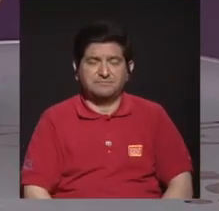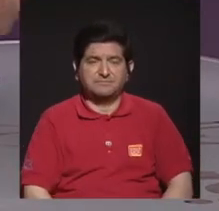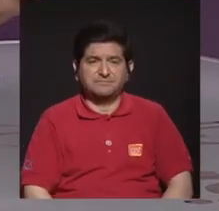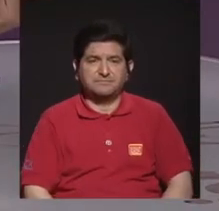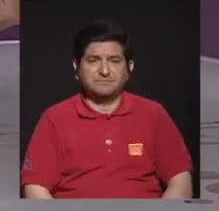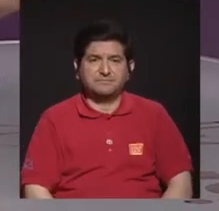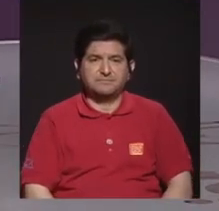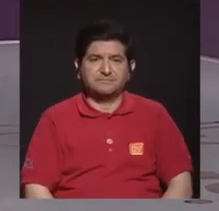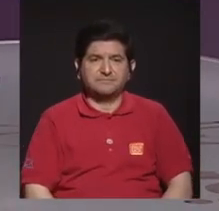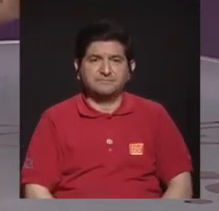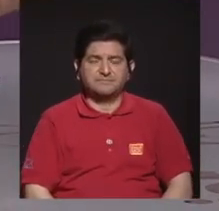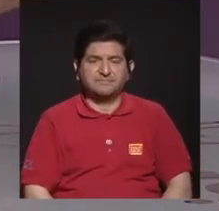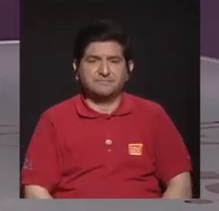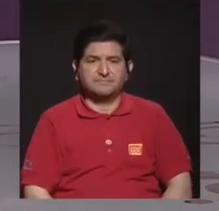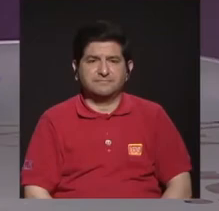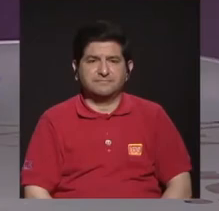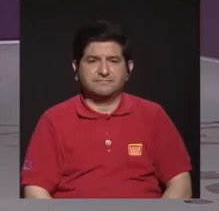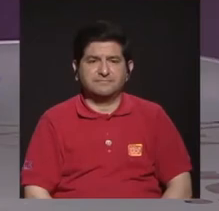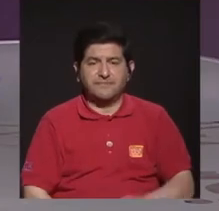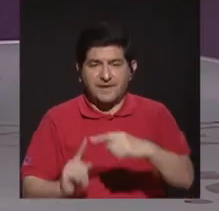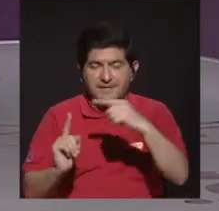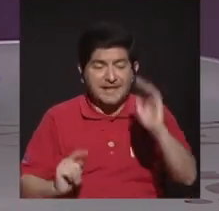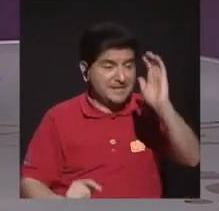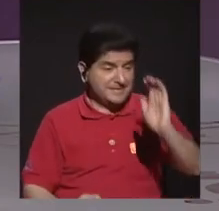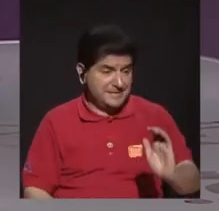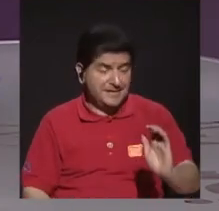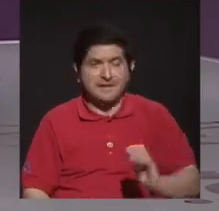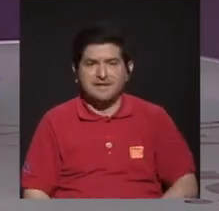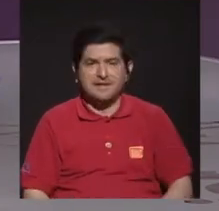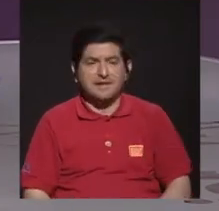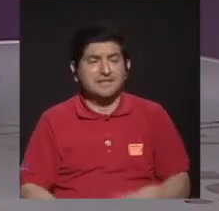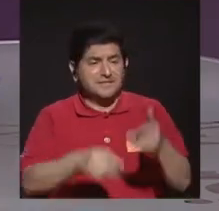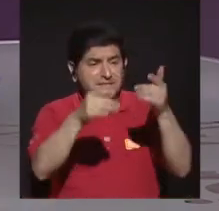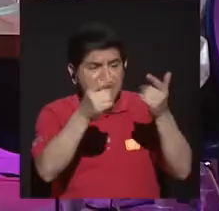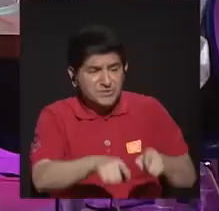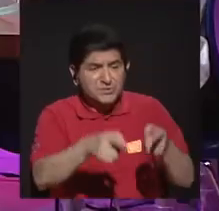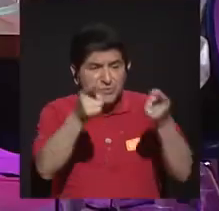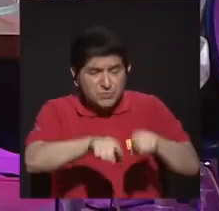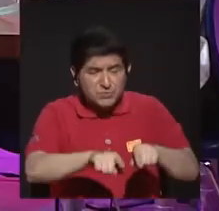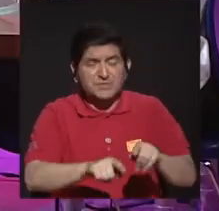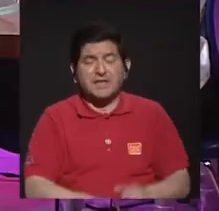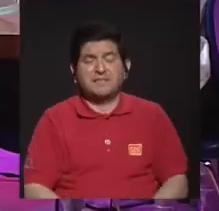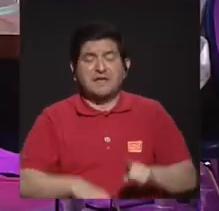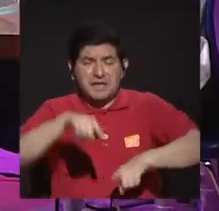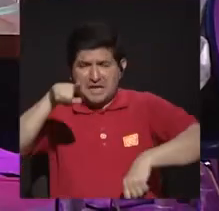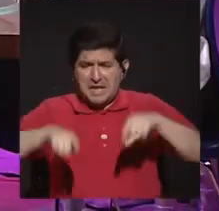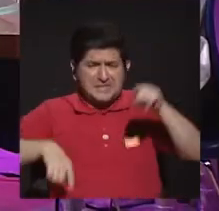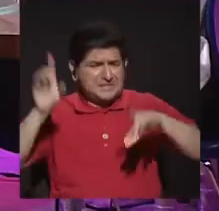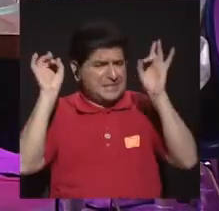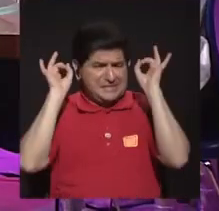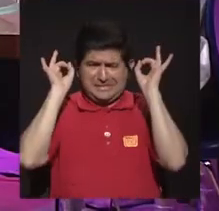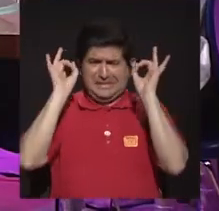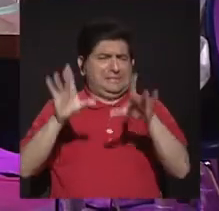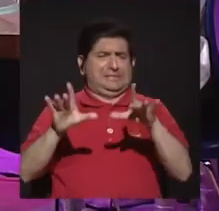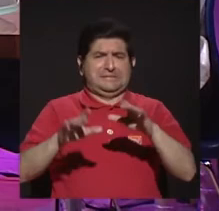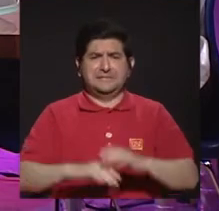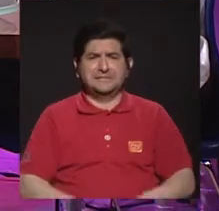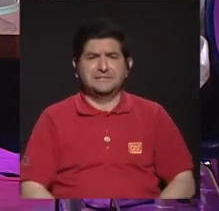y que desde la infancia se presenta, ¿no? Hay estadísticas brutales.